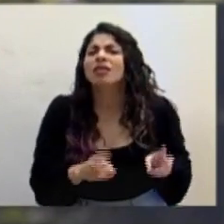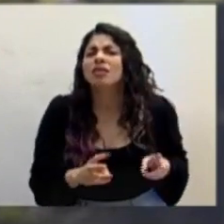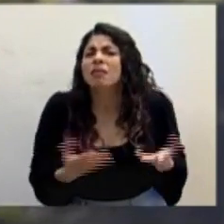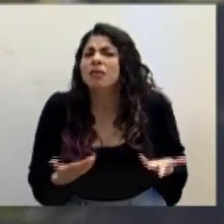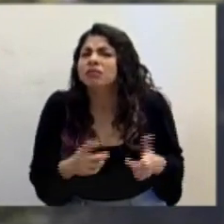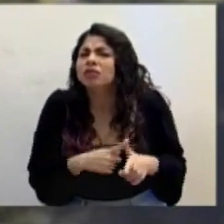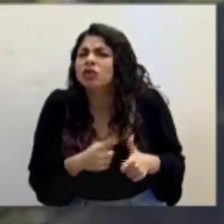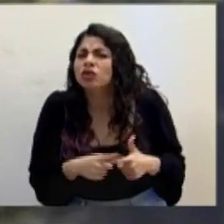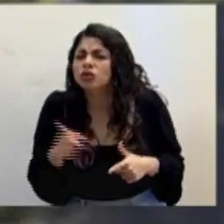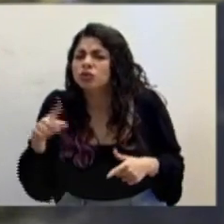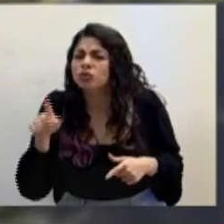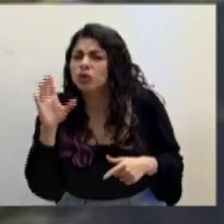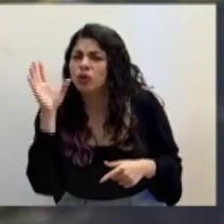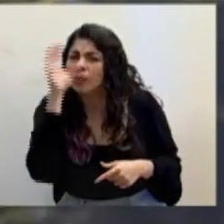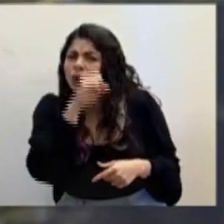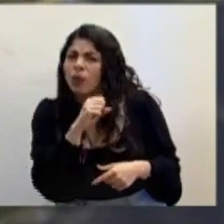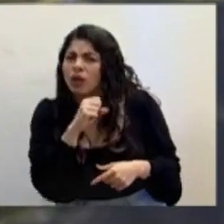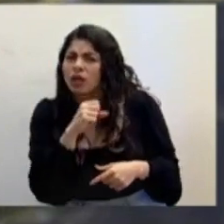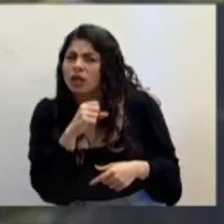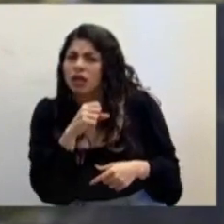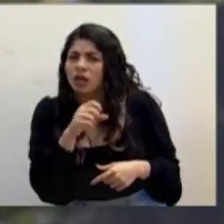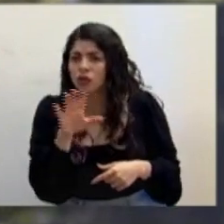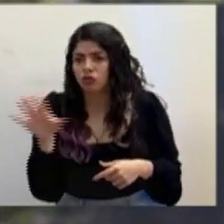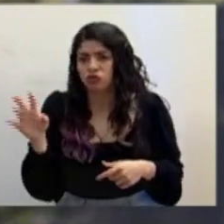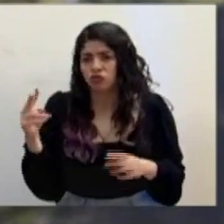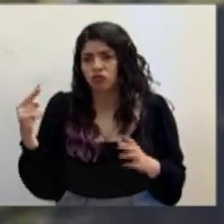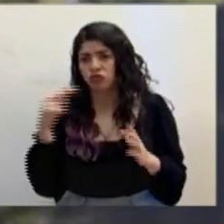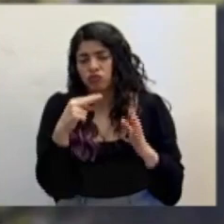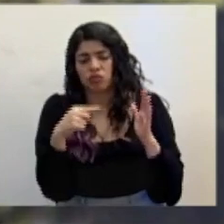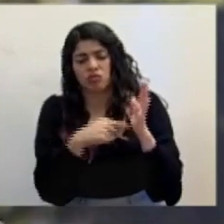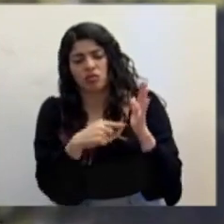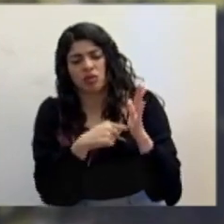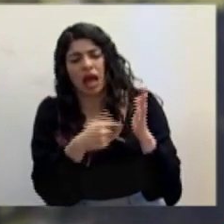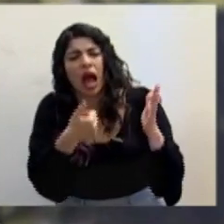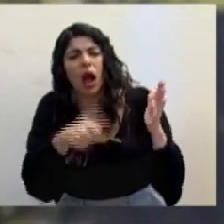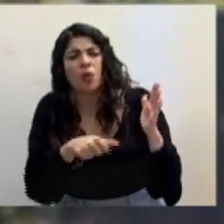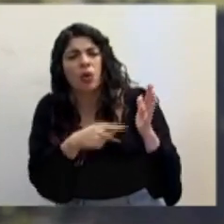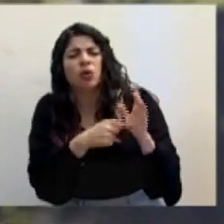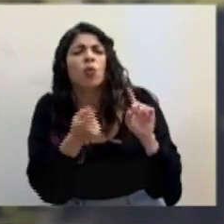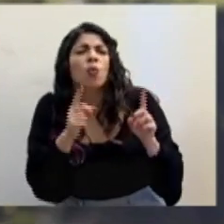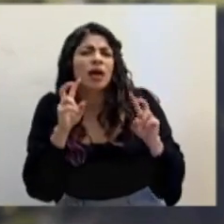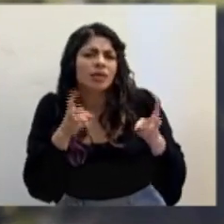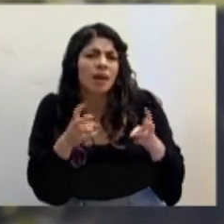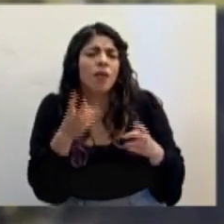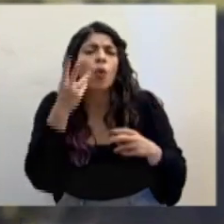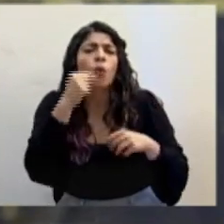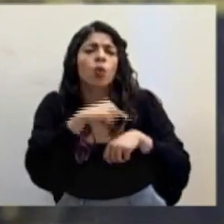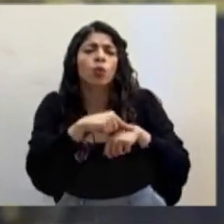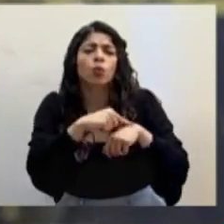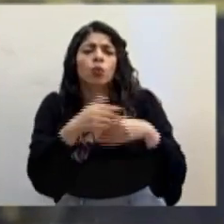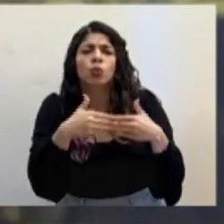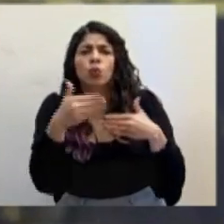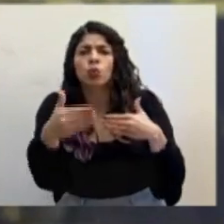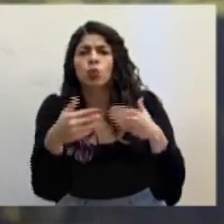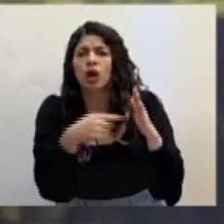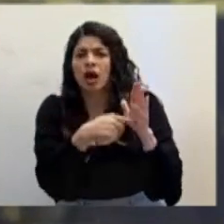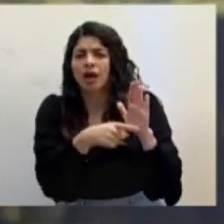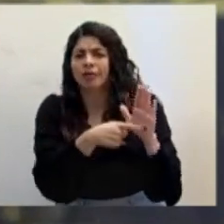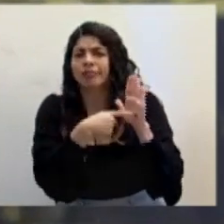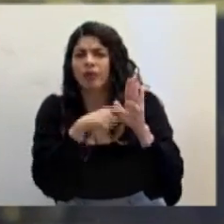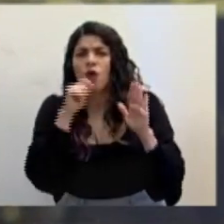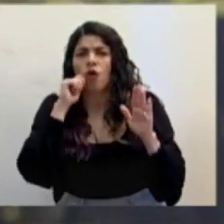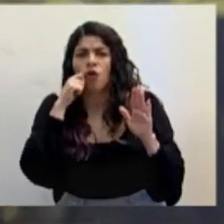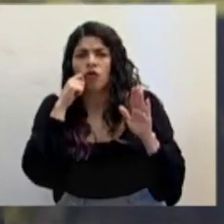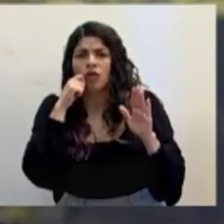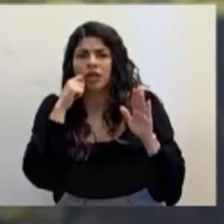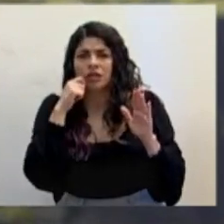entonces los que están contemplados desde el punto de vista de ustedes por este acuerdo y por cuánto tiempo estará rigiendo la cláusula de confidencialidad a la